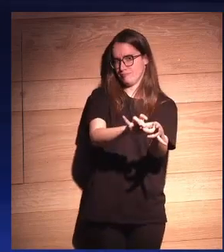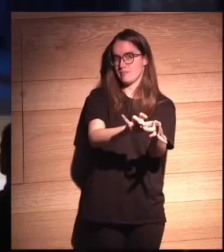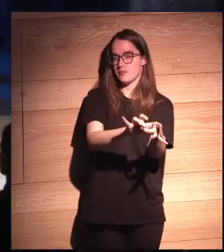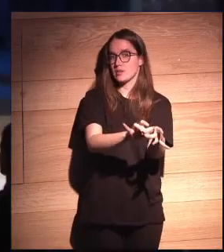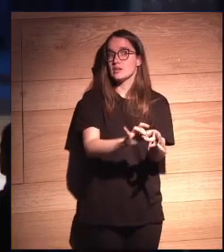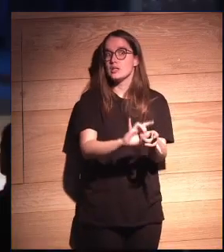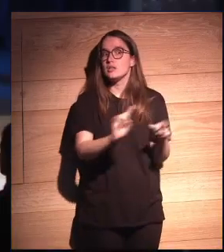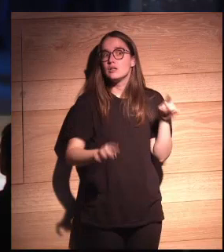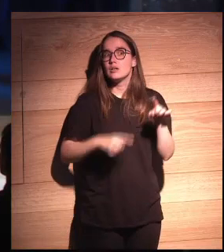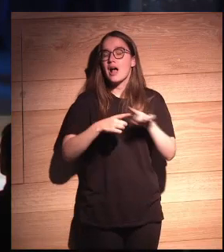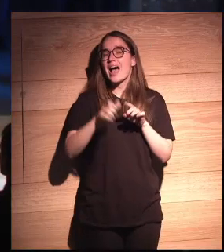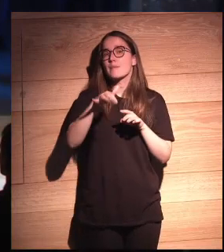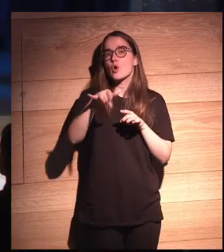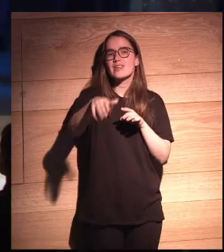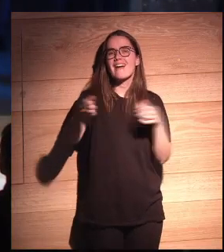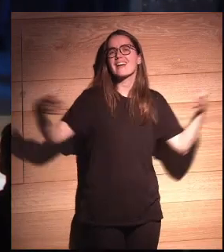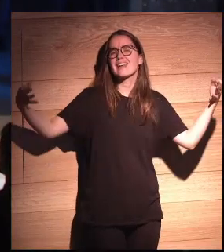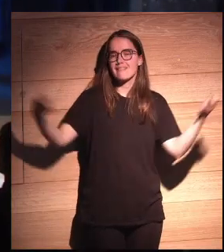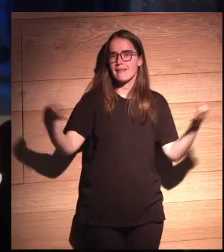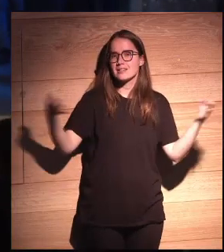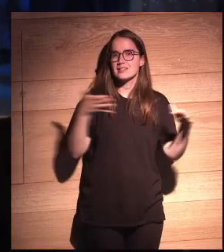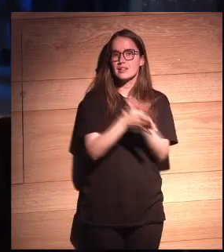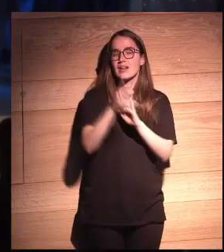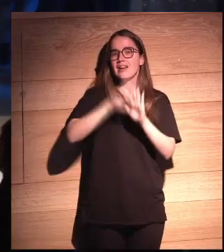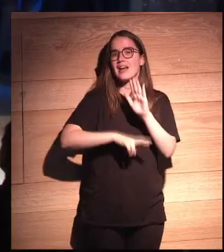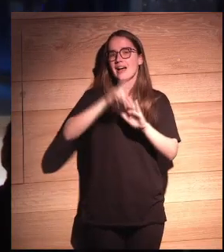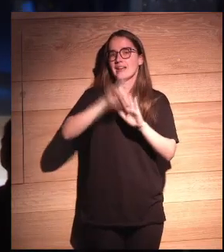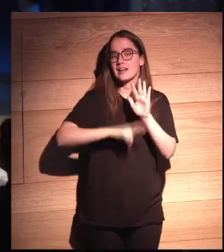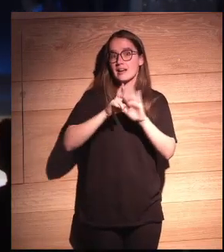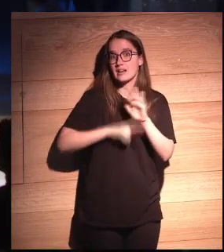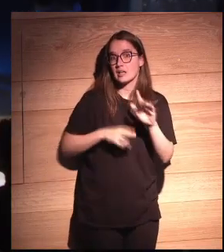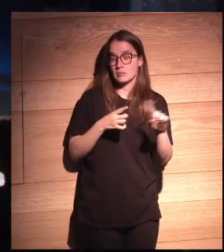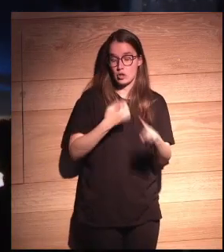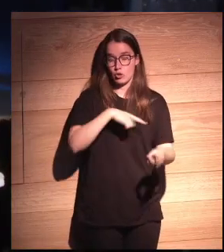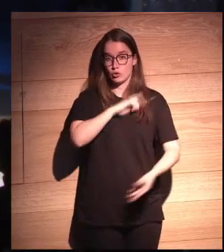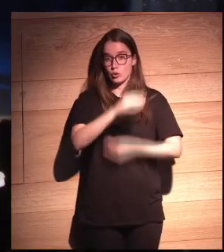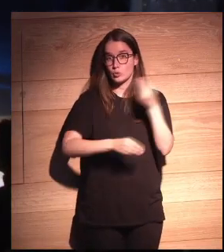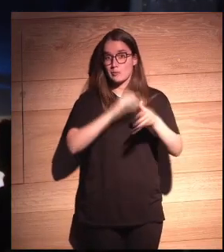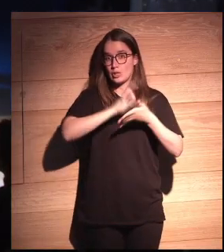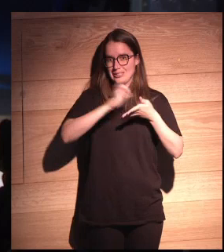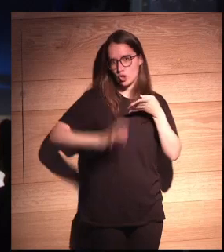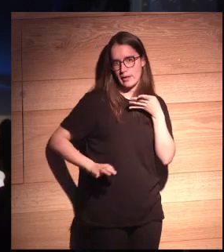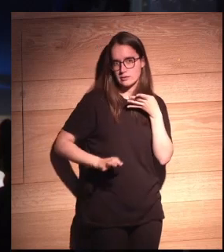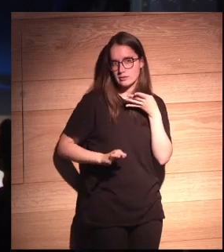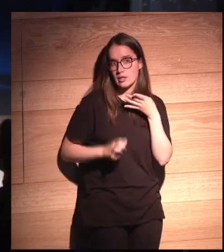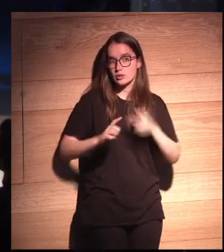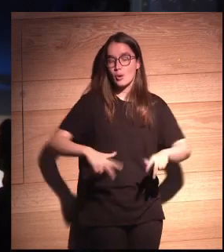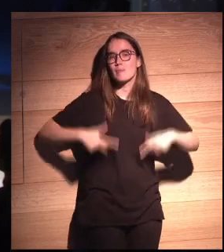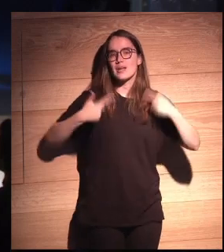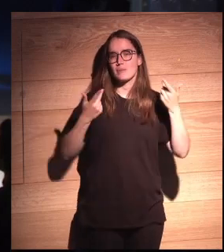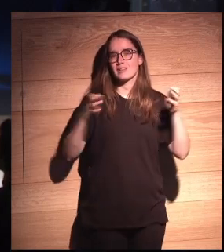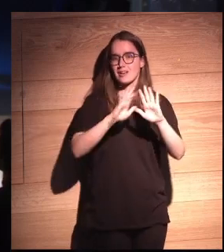muchísimos. Luego, ¿qué es la armonía? Pues la armonía son las reglas bajo las que nosotros usamos estas notas. Y esto nos